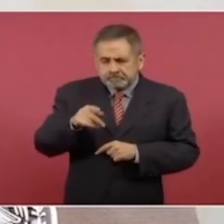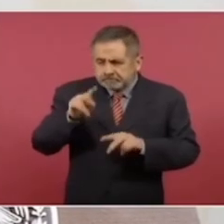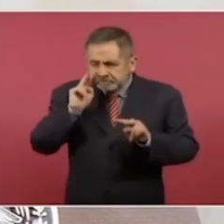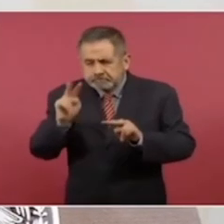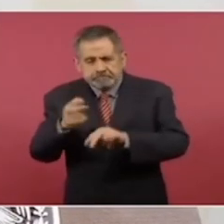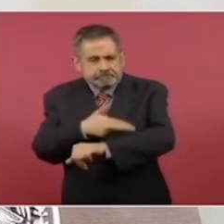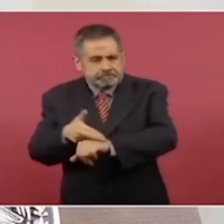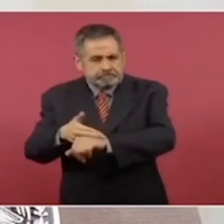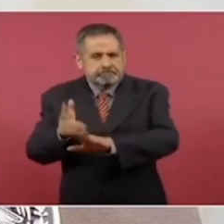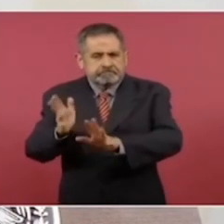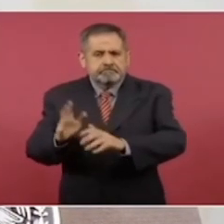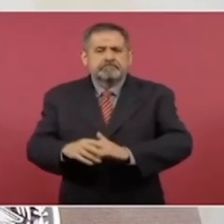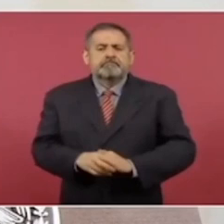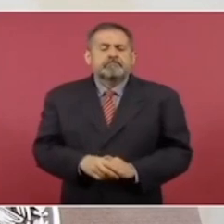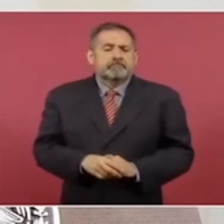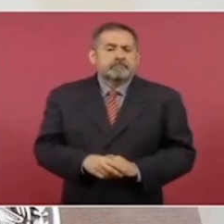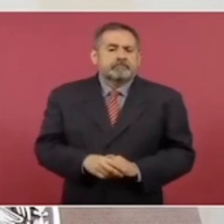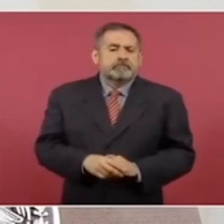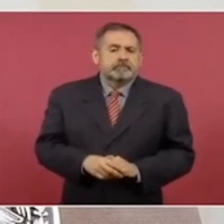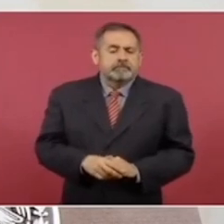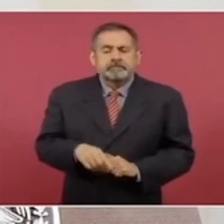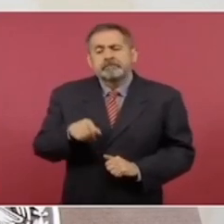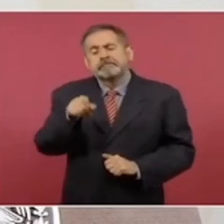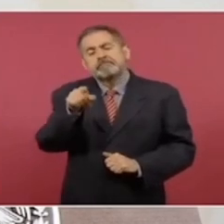que se produjo